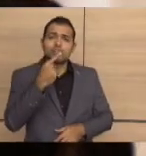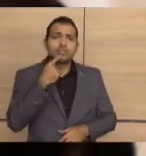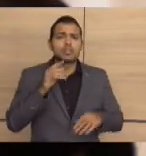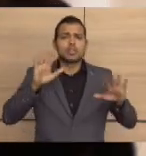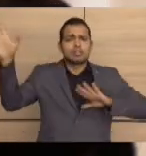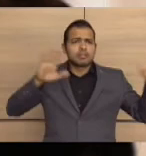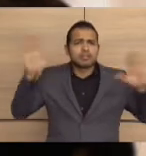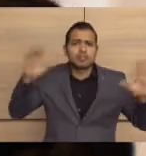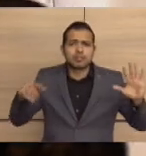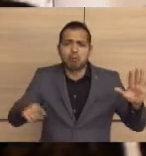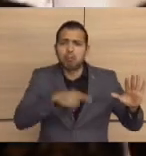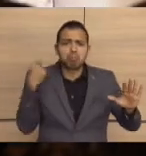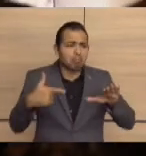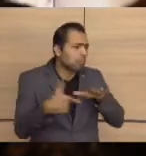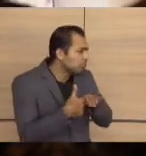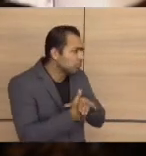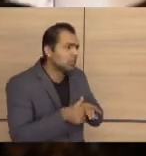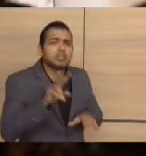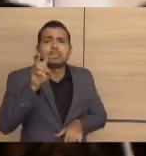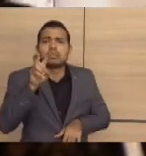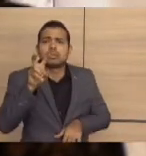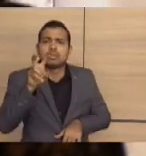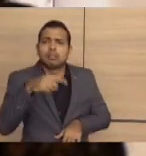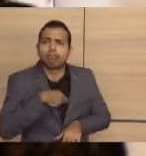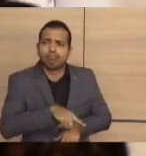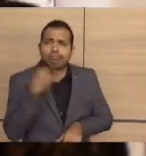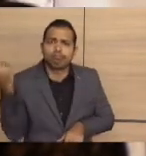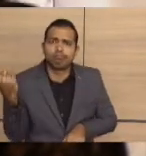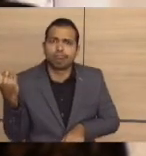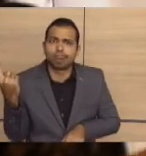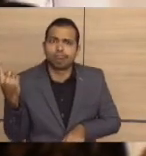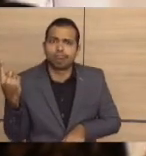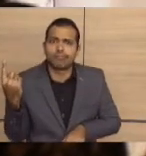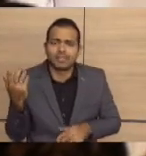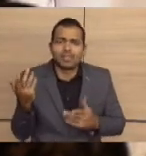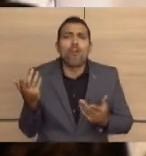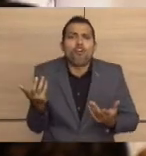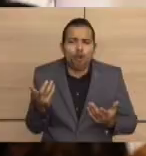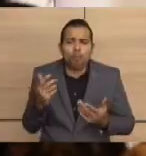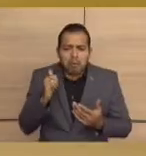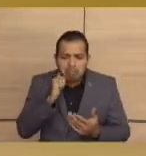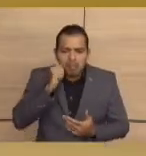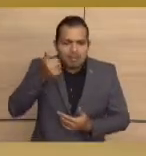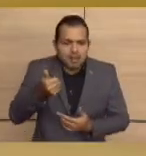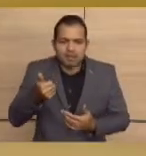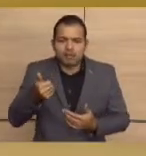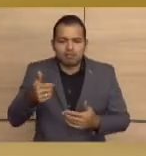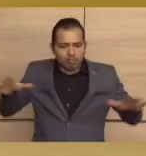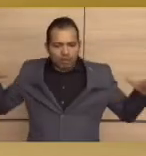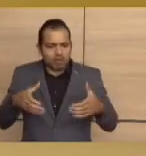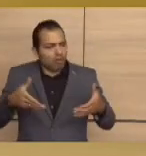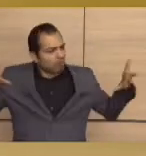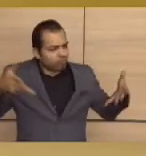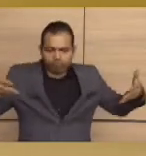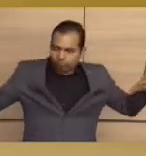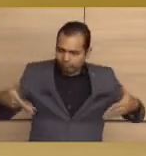¿Cómo se hace para ir hacia un bien común? Yo creo que es dejando los egos a un lado. Obvio que le